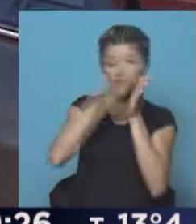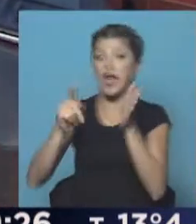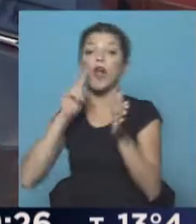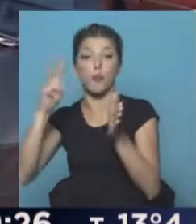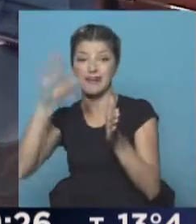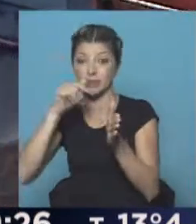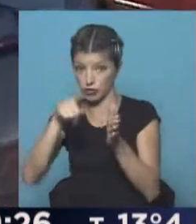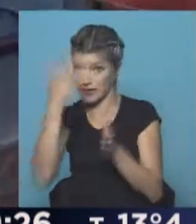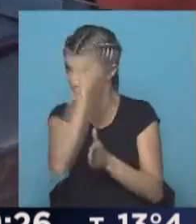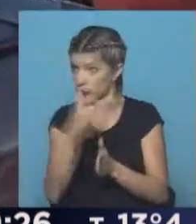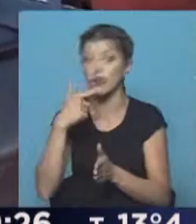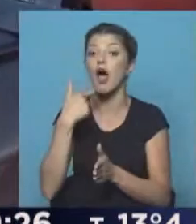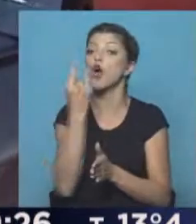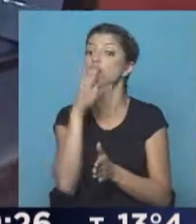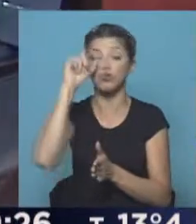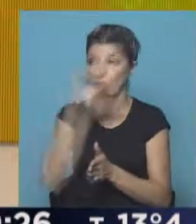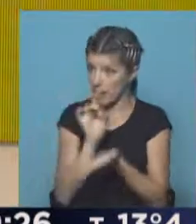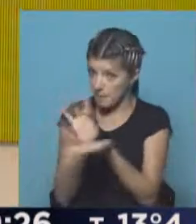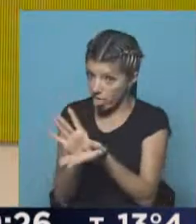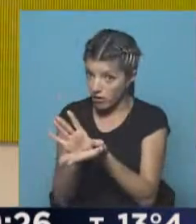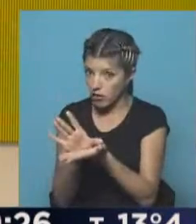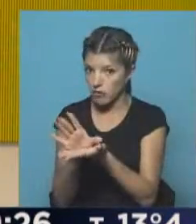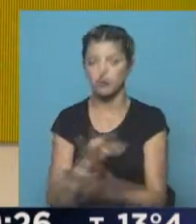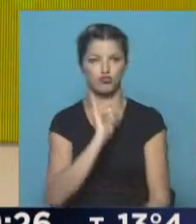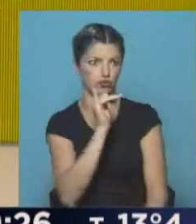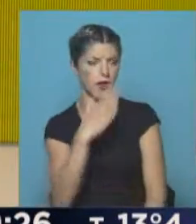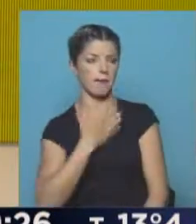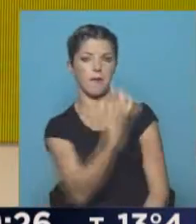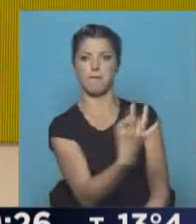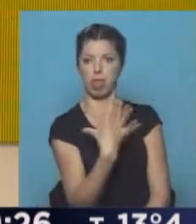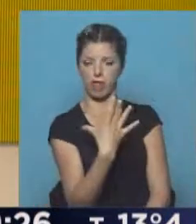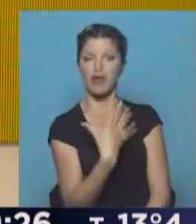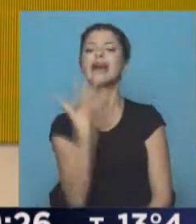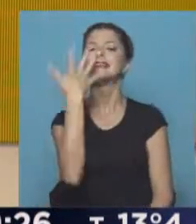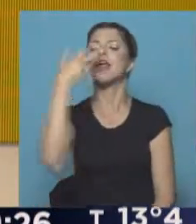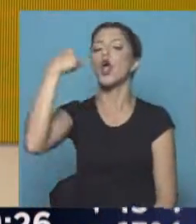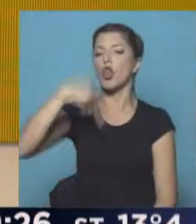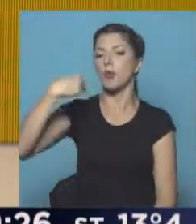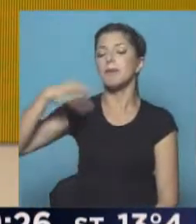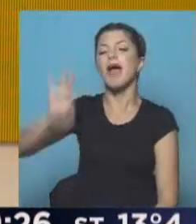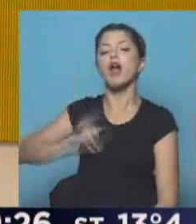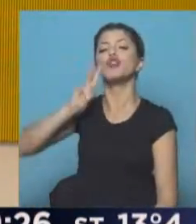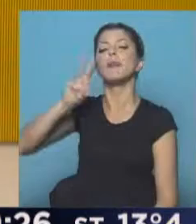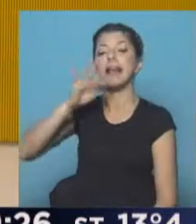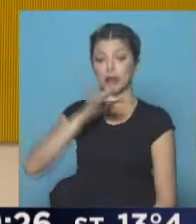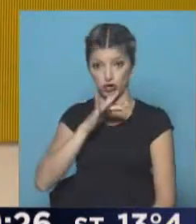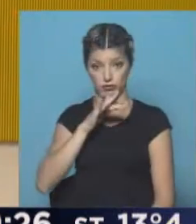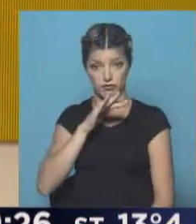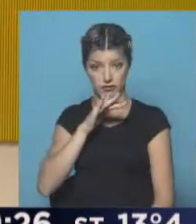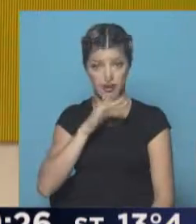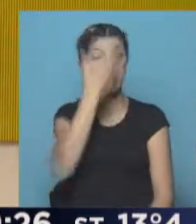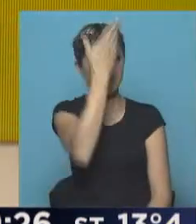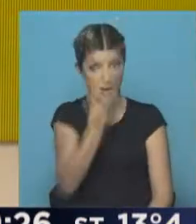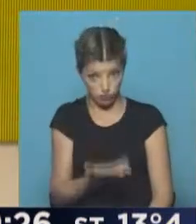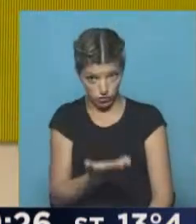Caballo Suárez. Sí, así es. Yo fui expulsado el 5 de noviembre del 2014 por